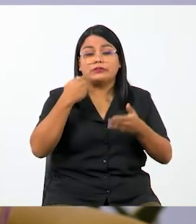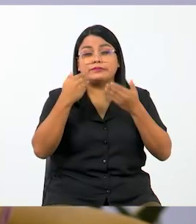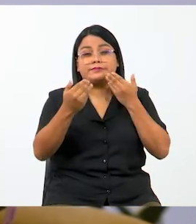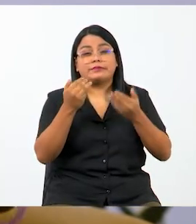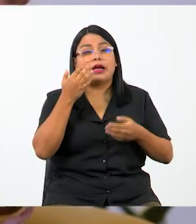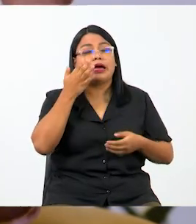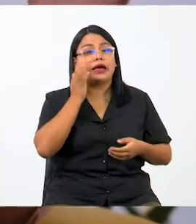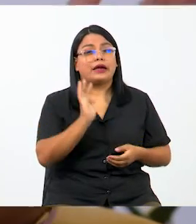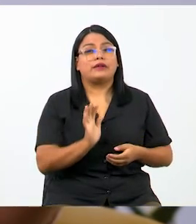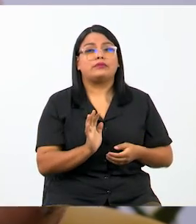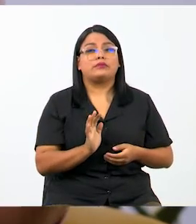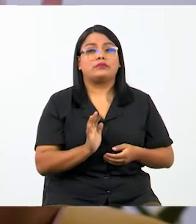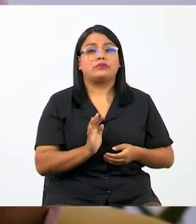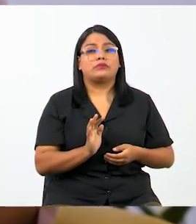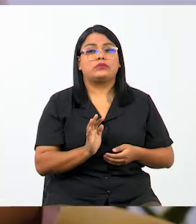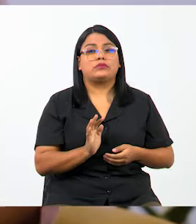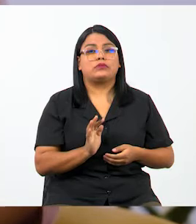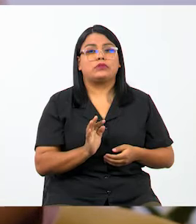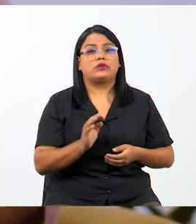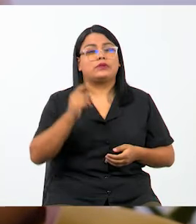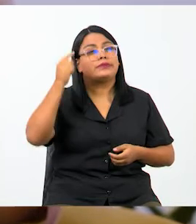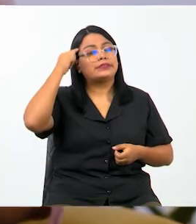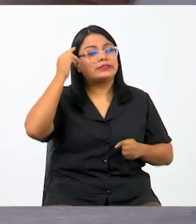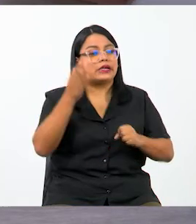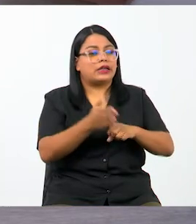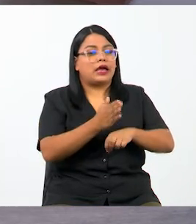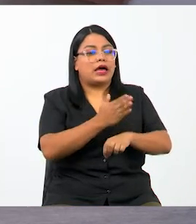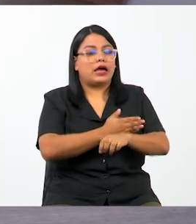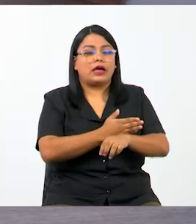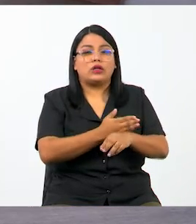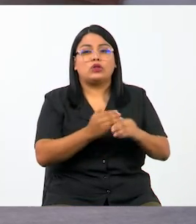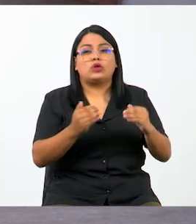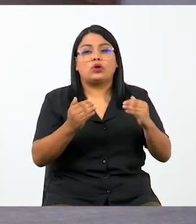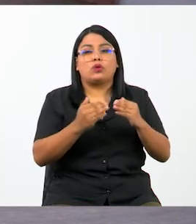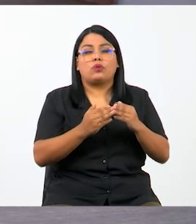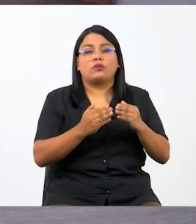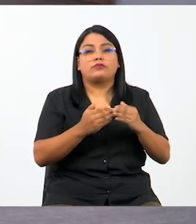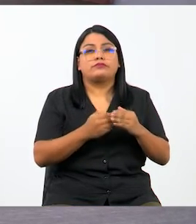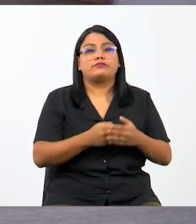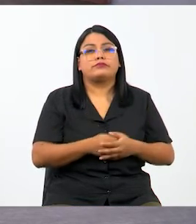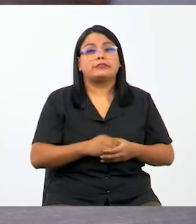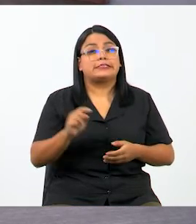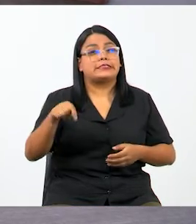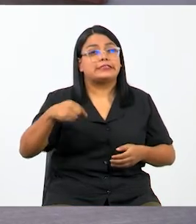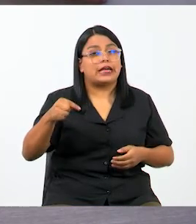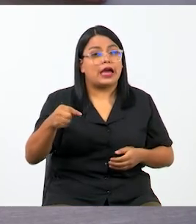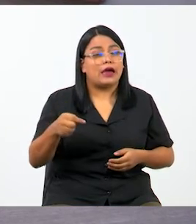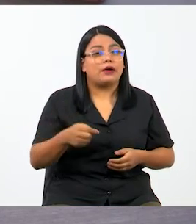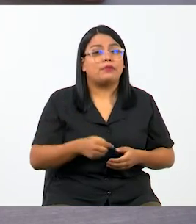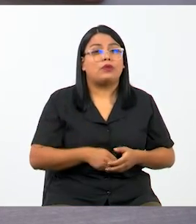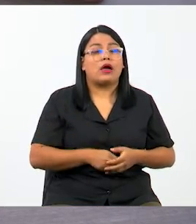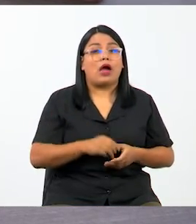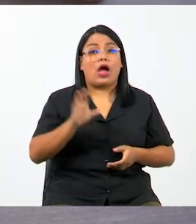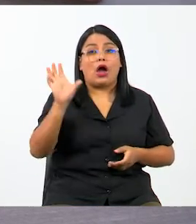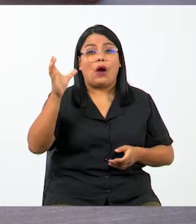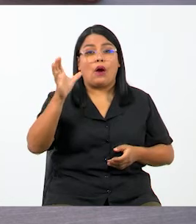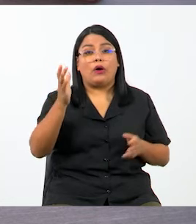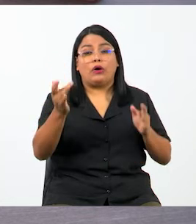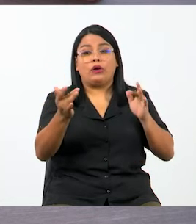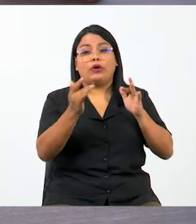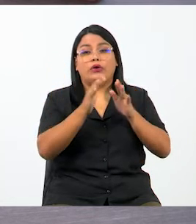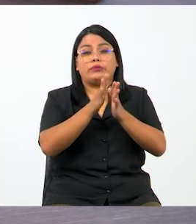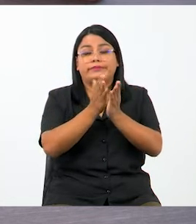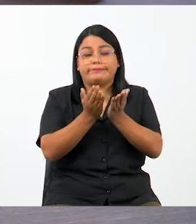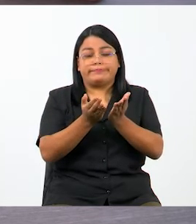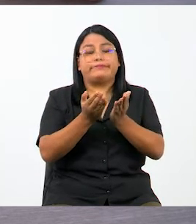la anticipación con el apartado de anticipación, siempre en el color de la sección del libro de texto, es decir, la